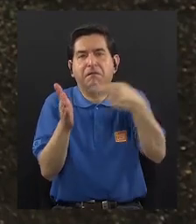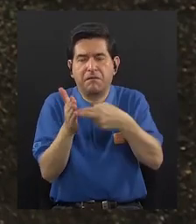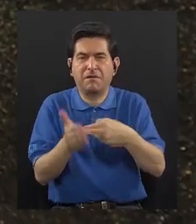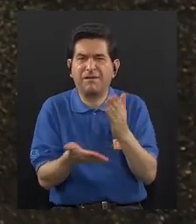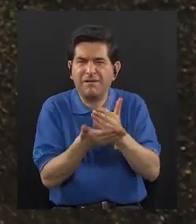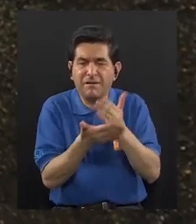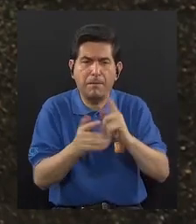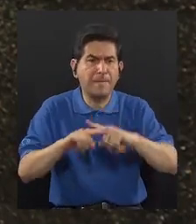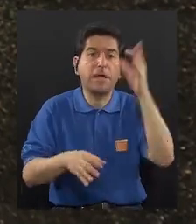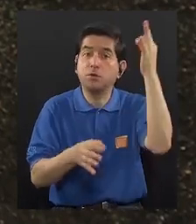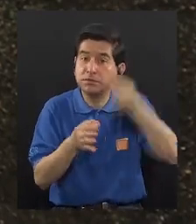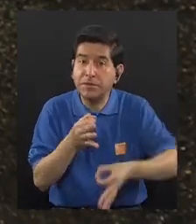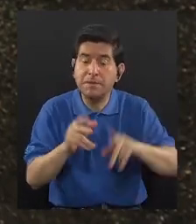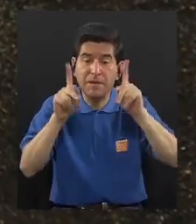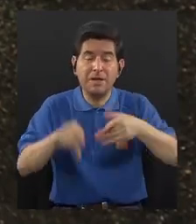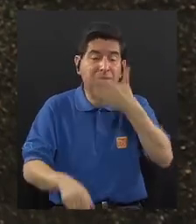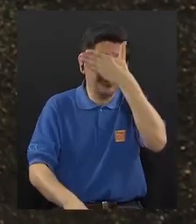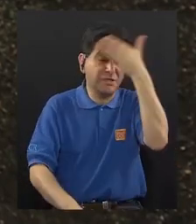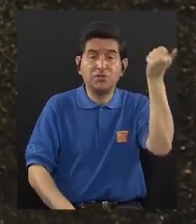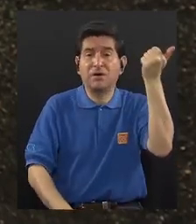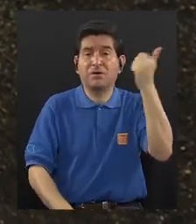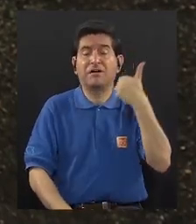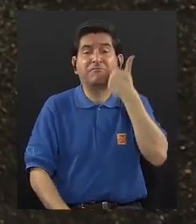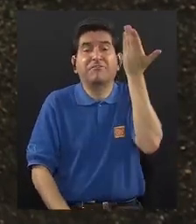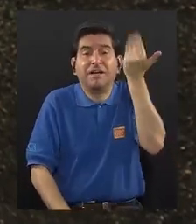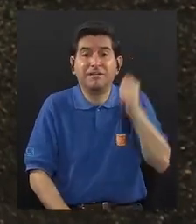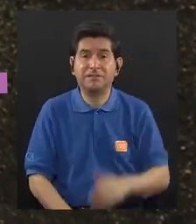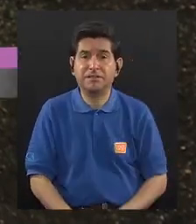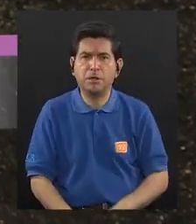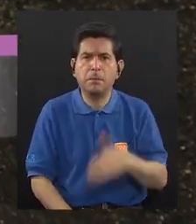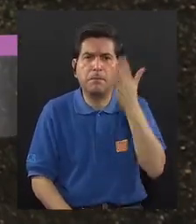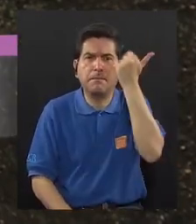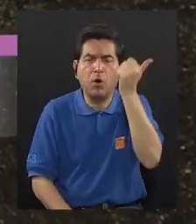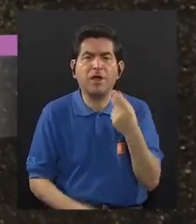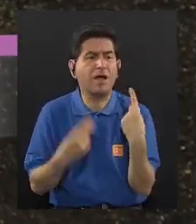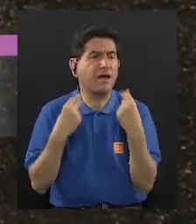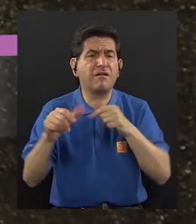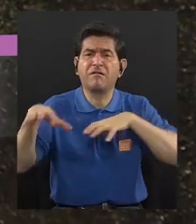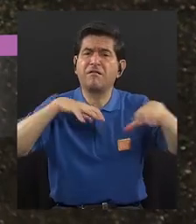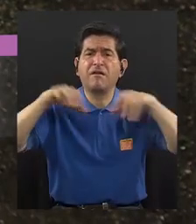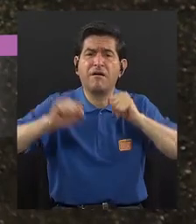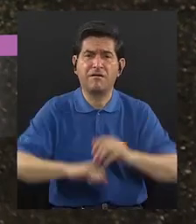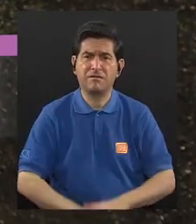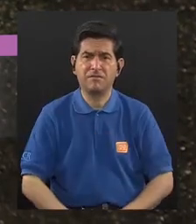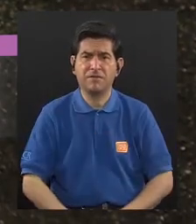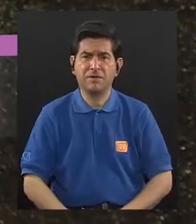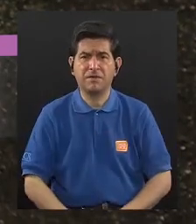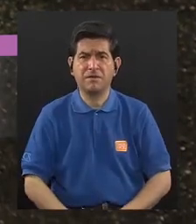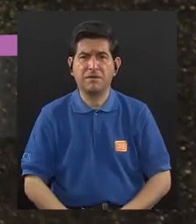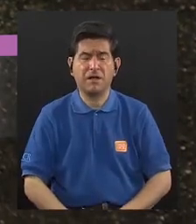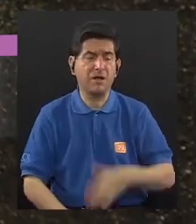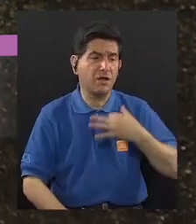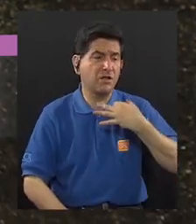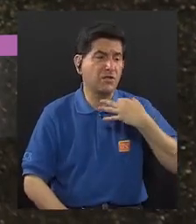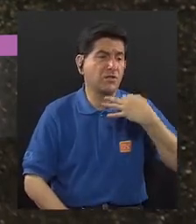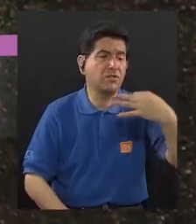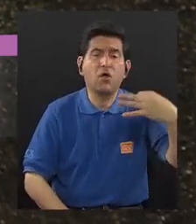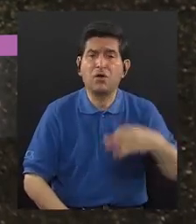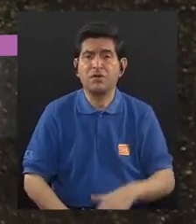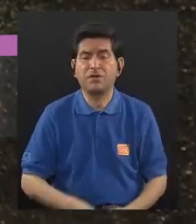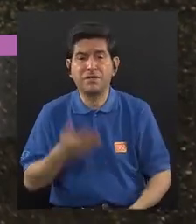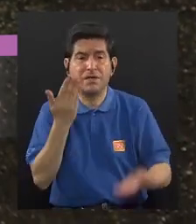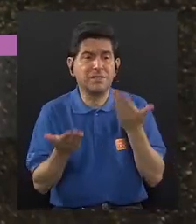repetitivo que sea algo tan simple porque la gente se lo olvidé tanto y se le olvida sencillamente por la carrera por el diario